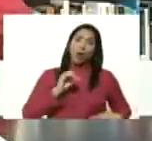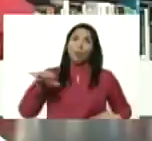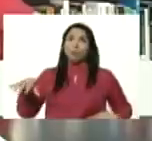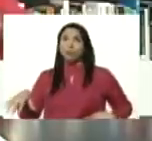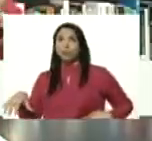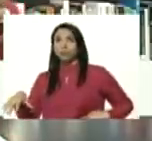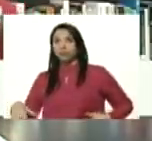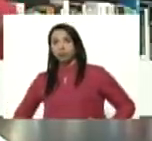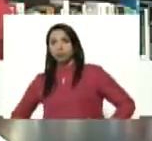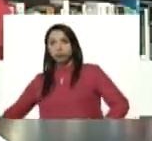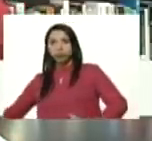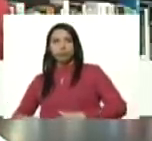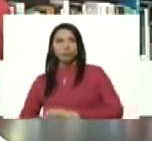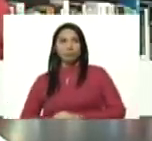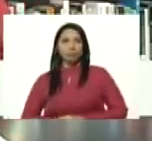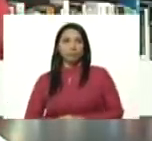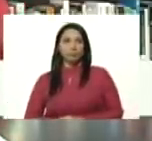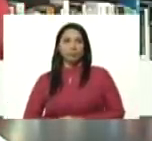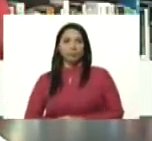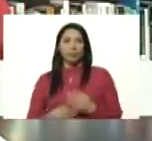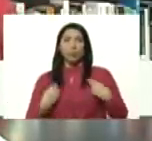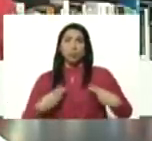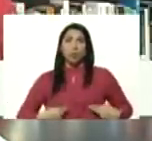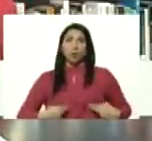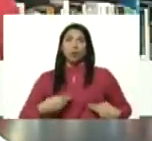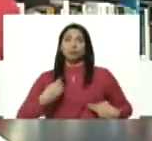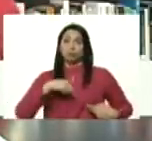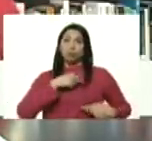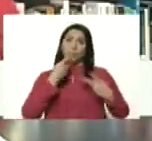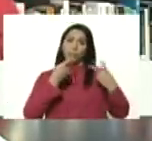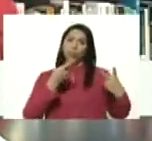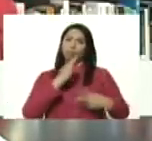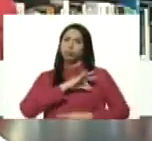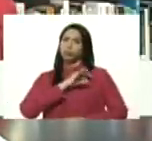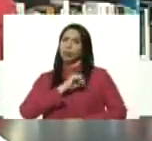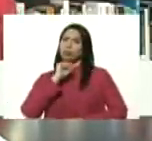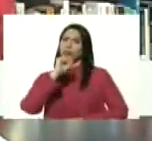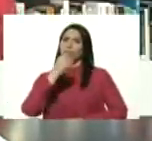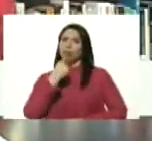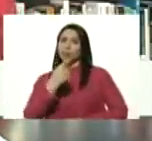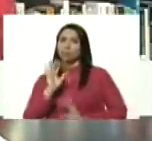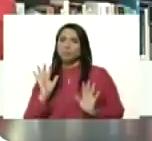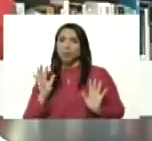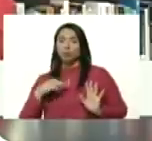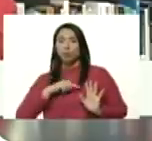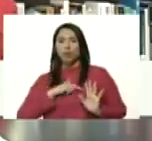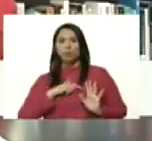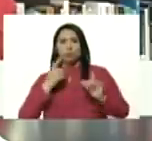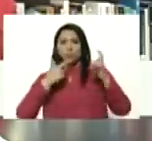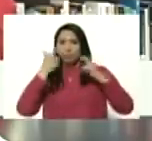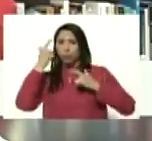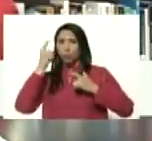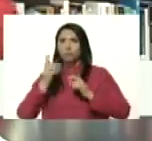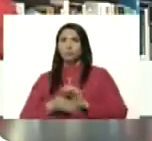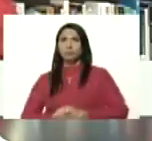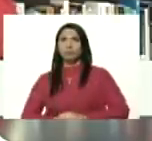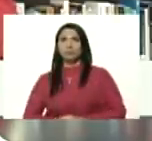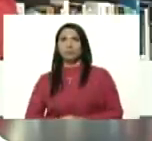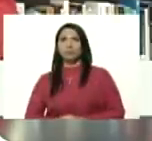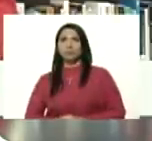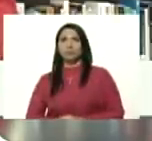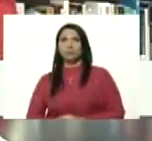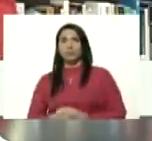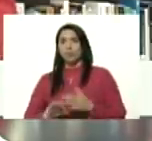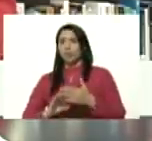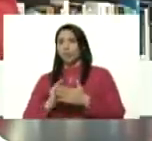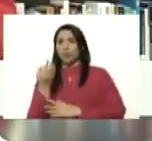o capitalismo. Humanidad, decimos. Socialismo, decía. nuestro comandante Hugo Chávez,